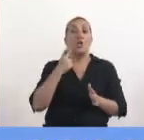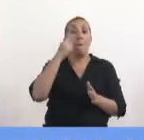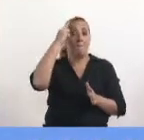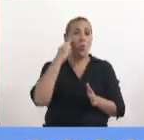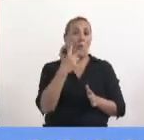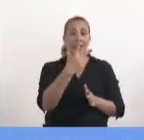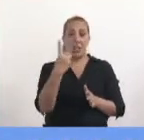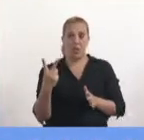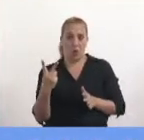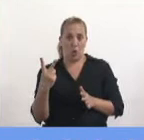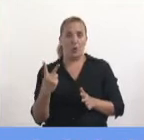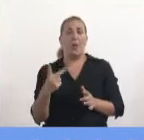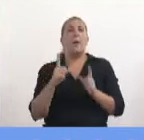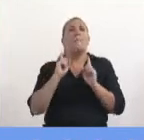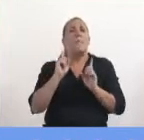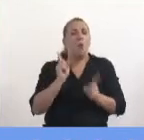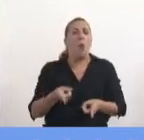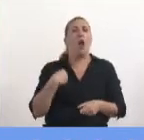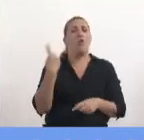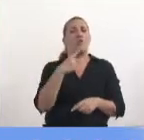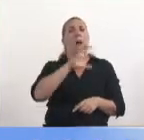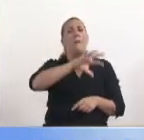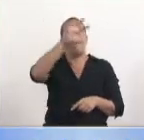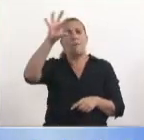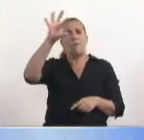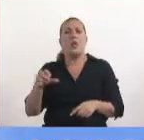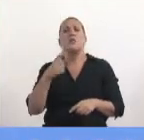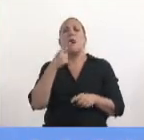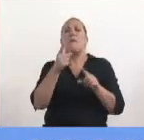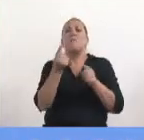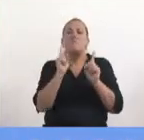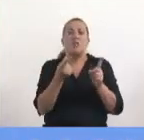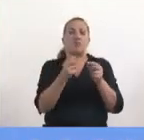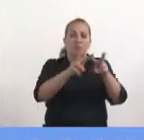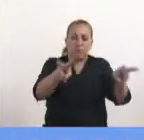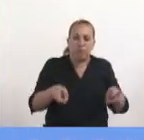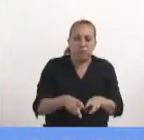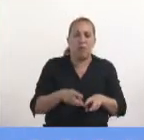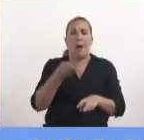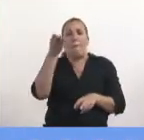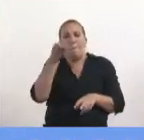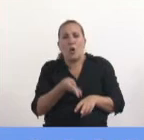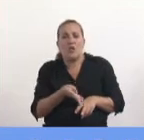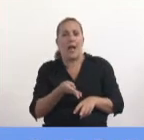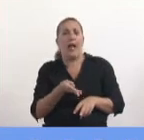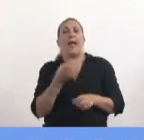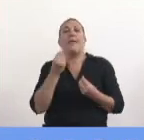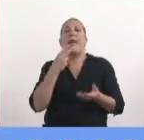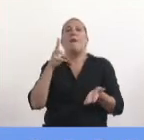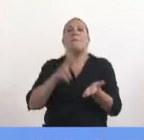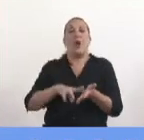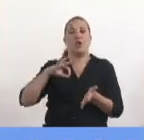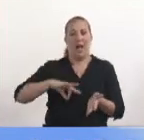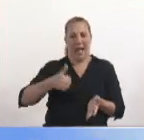las provincias cediendo nada más y nada menos que un porcentaje de su recaudación del impuesto directo, que es el impuesto a las